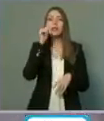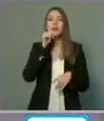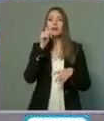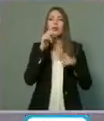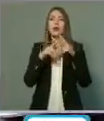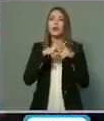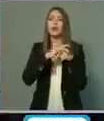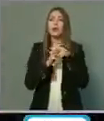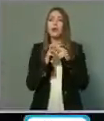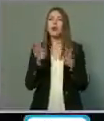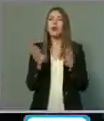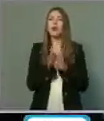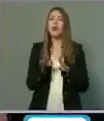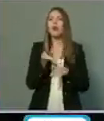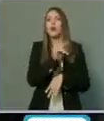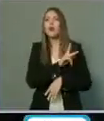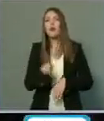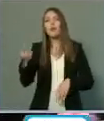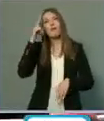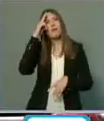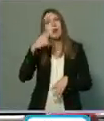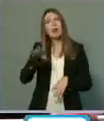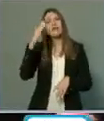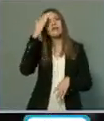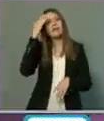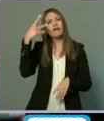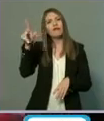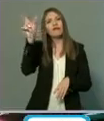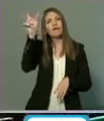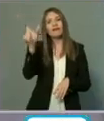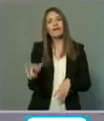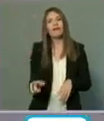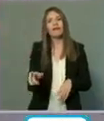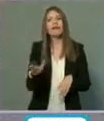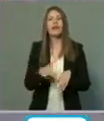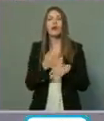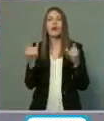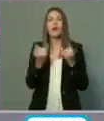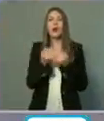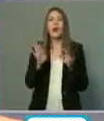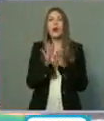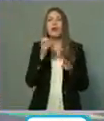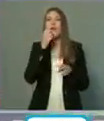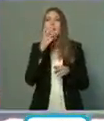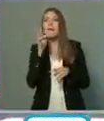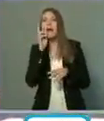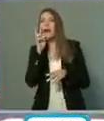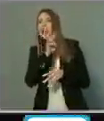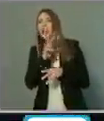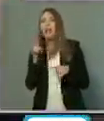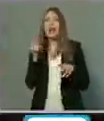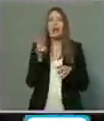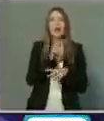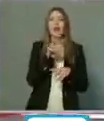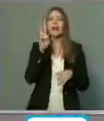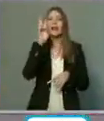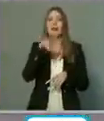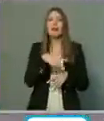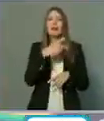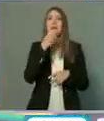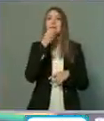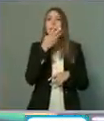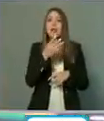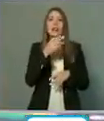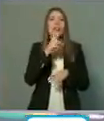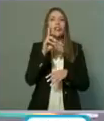es algo que nos identifica como mexicanos, que además de ser un gran espectáculo, como bien lo decías, y de verdad hay que recalcarlo, es de verdad, nada